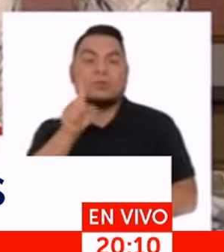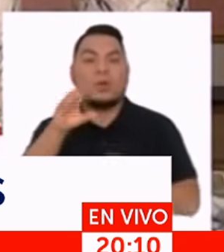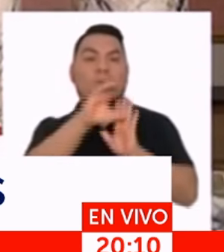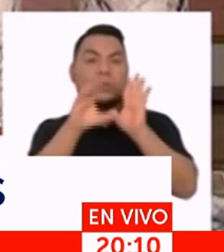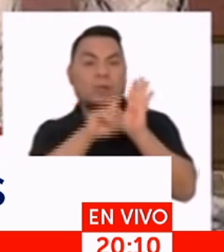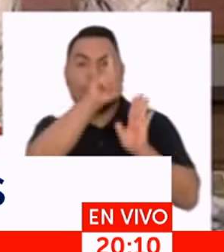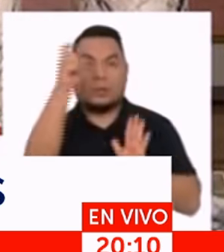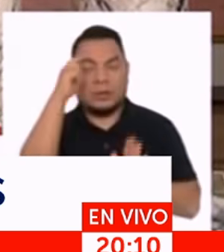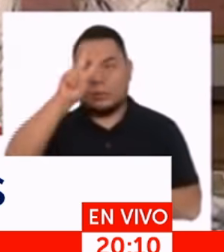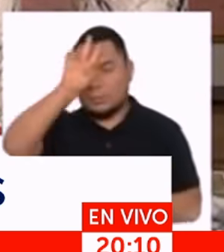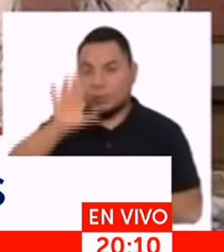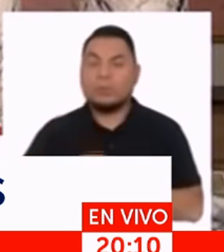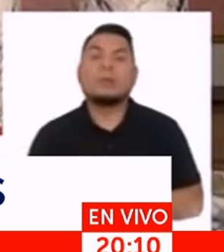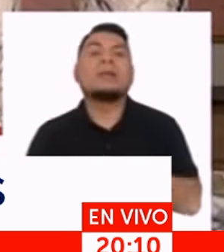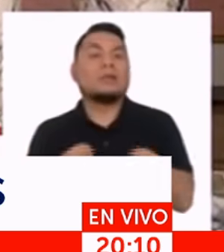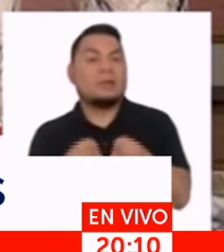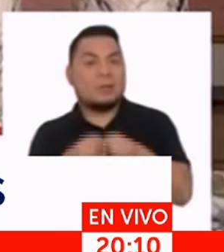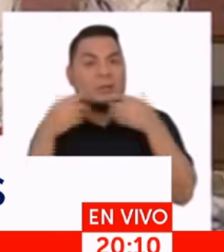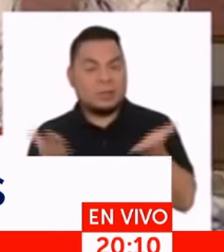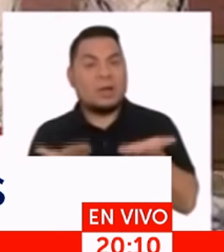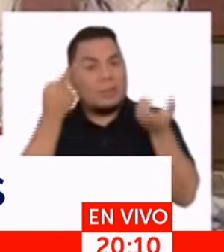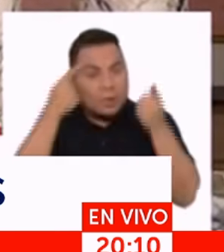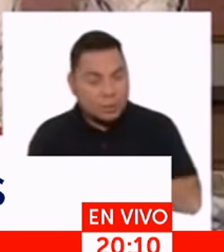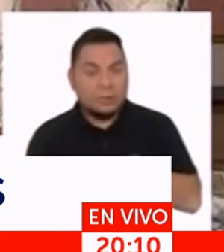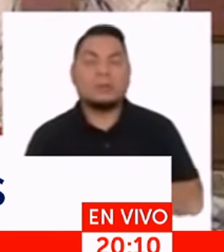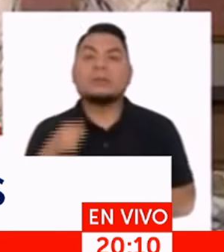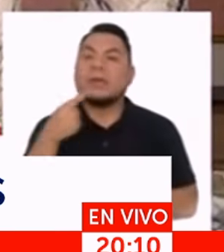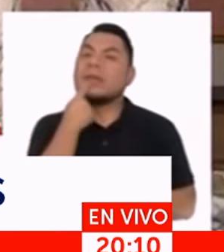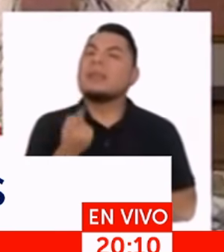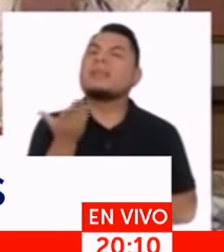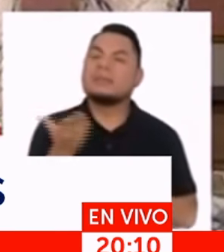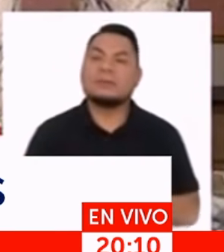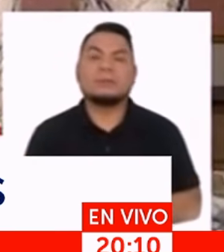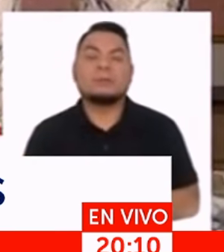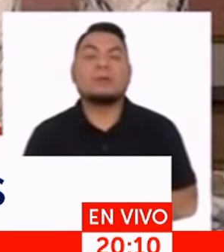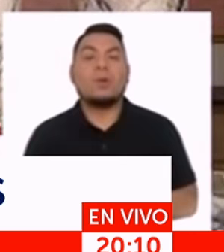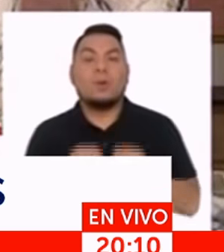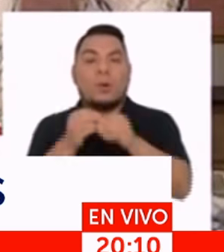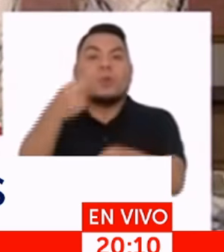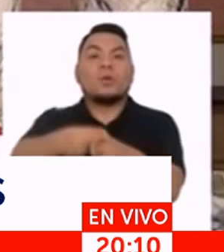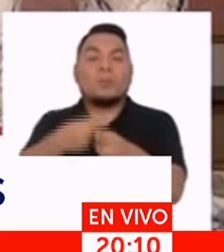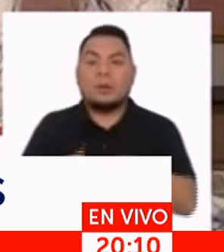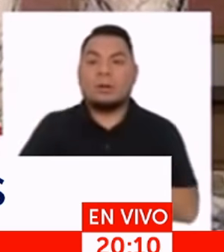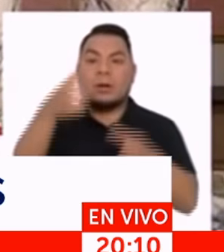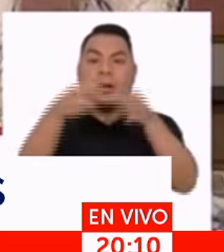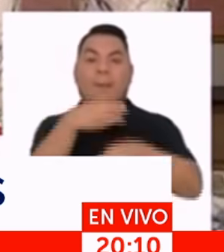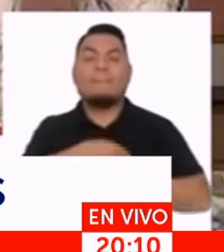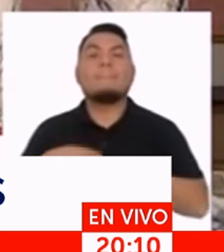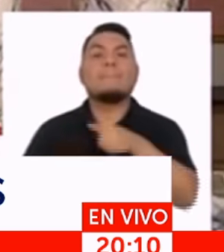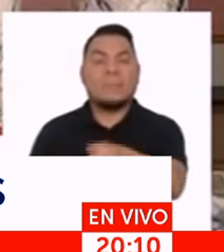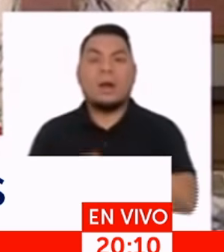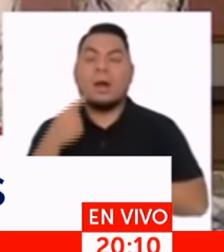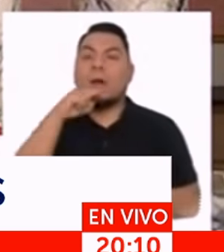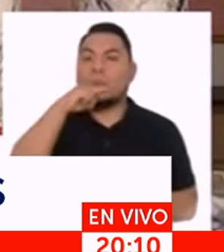la Constitución Política del Perú y estando lo acordado, se resuelve nombrar presidente del Consejo de